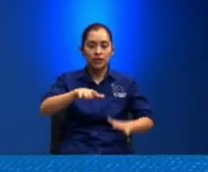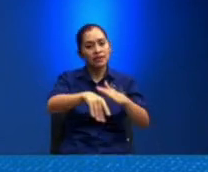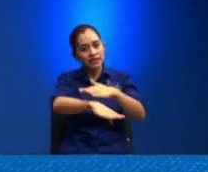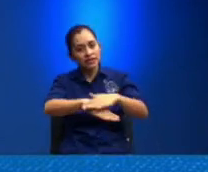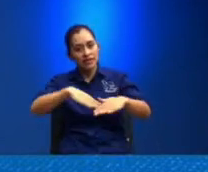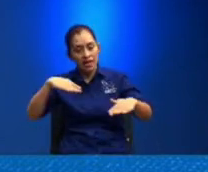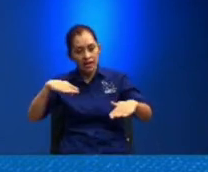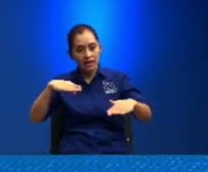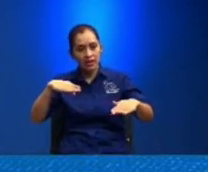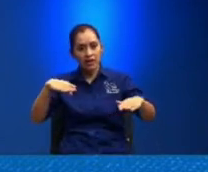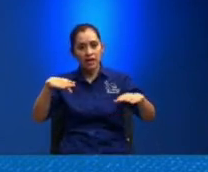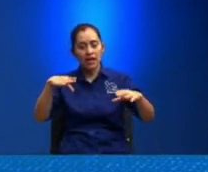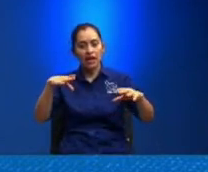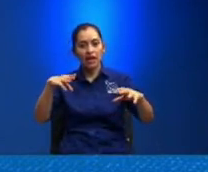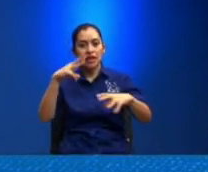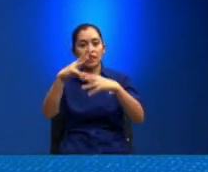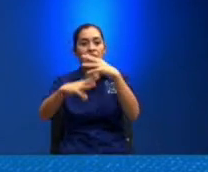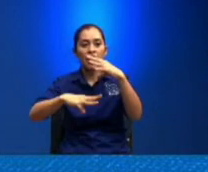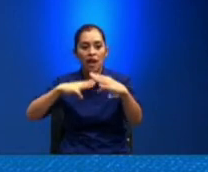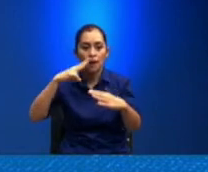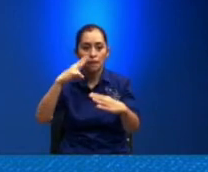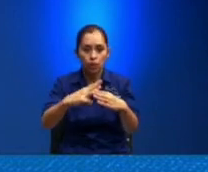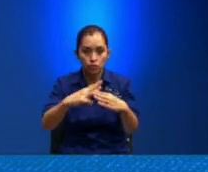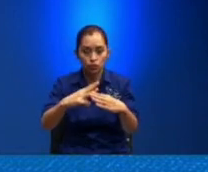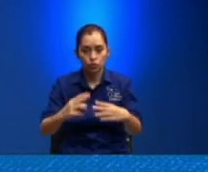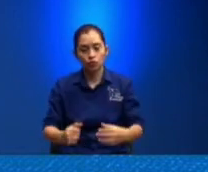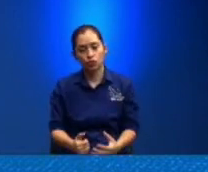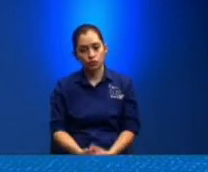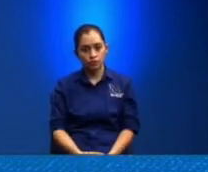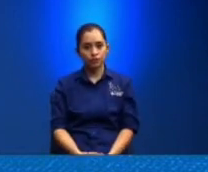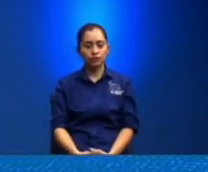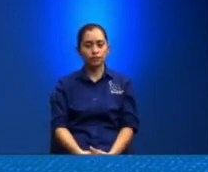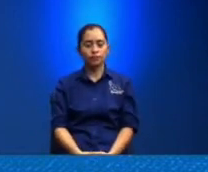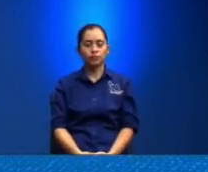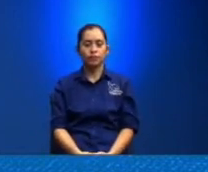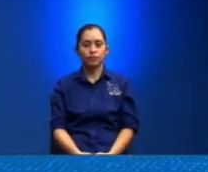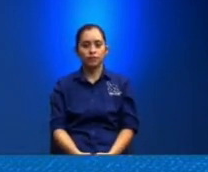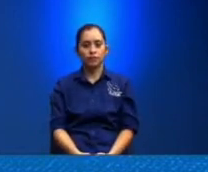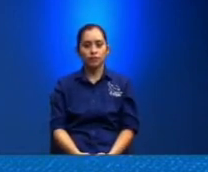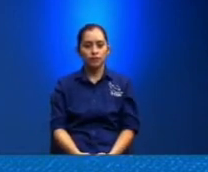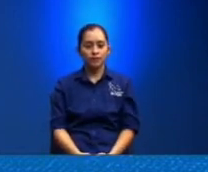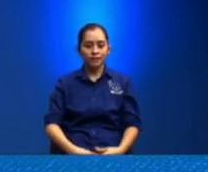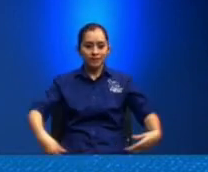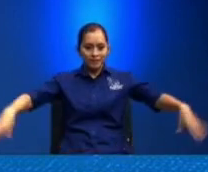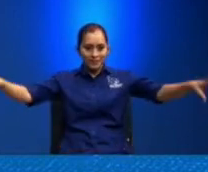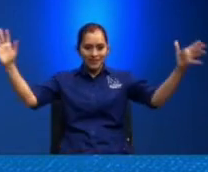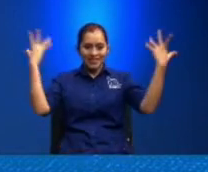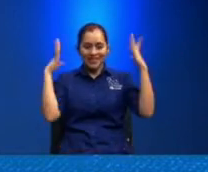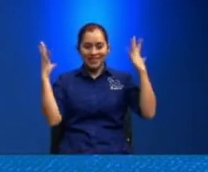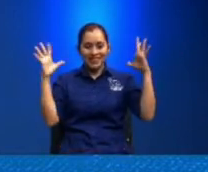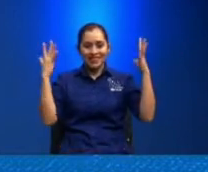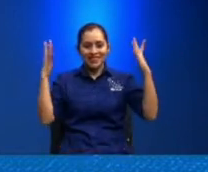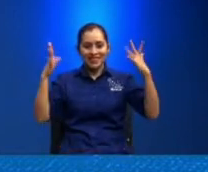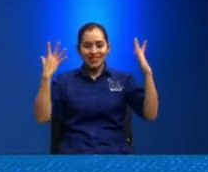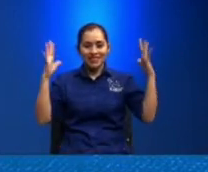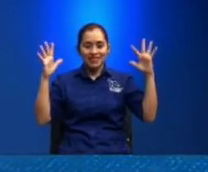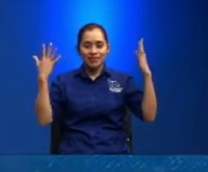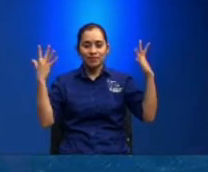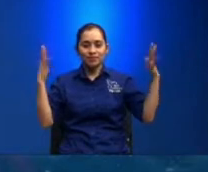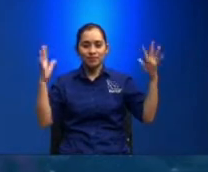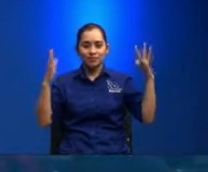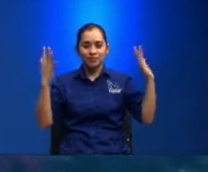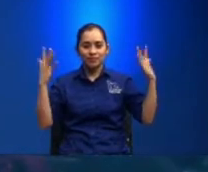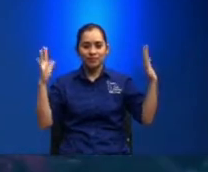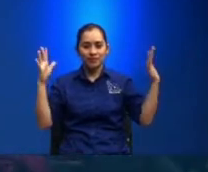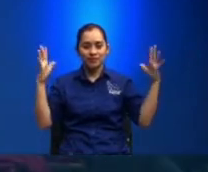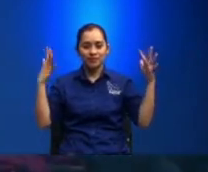como becerros de la manada a descender en aplauso